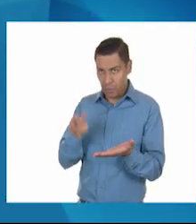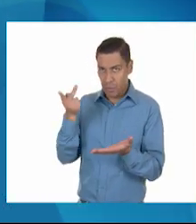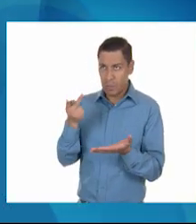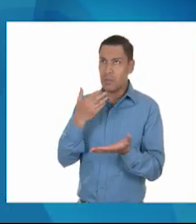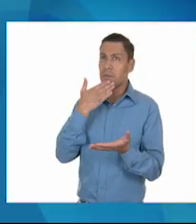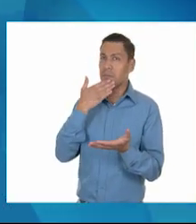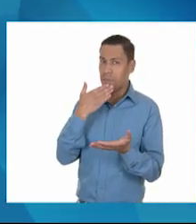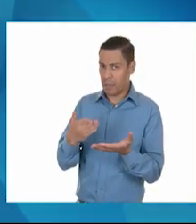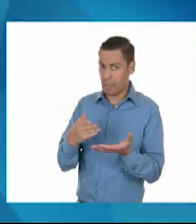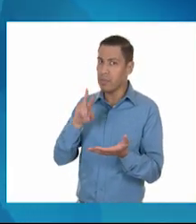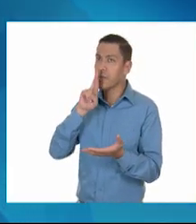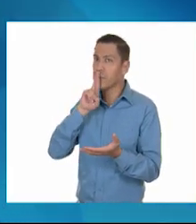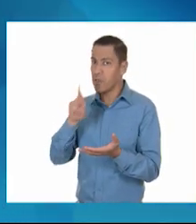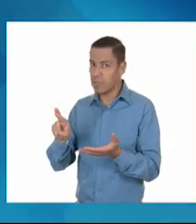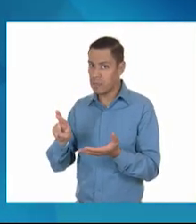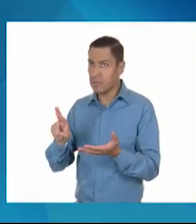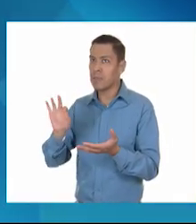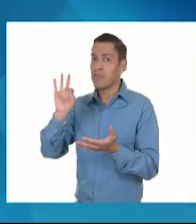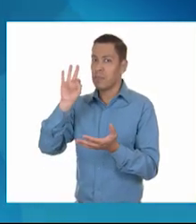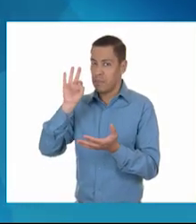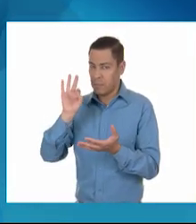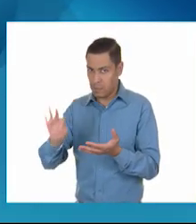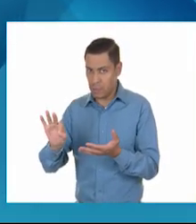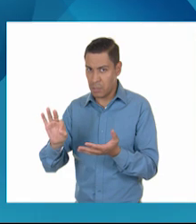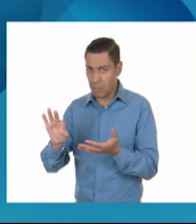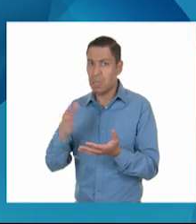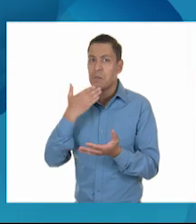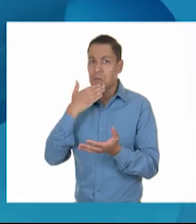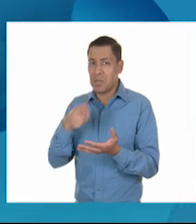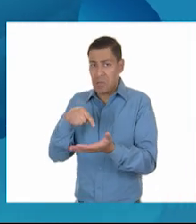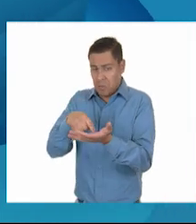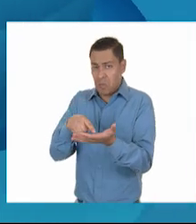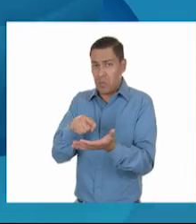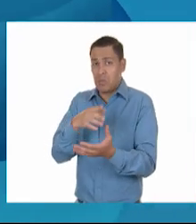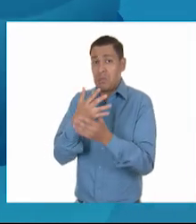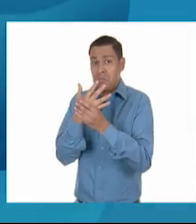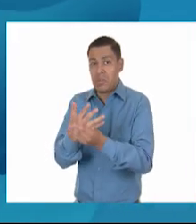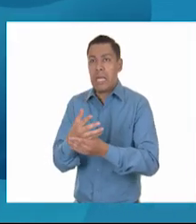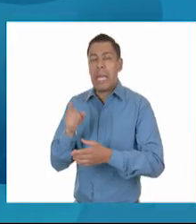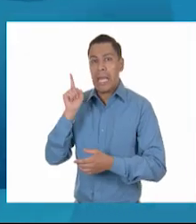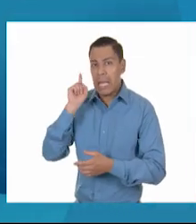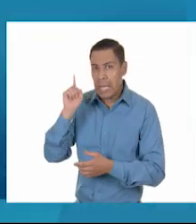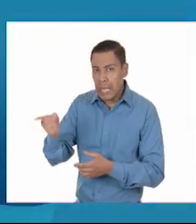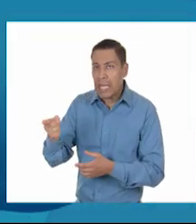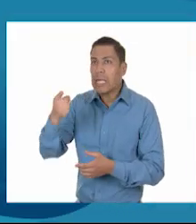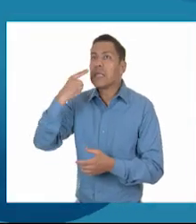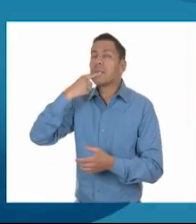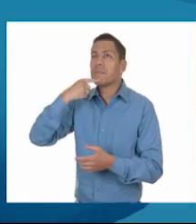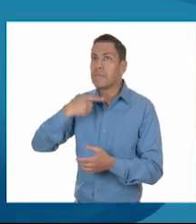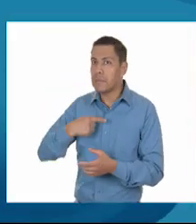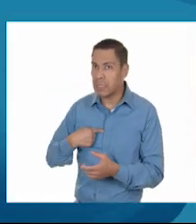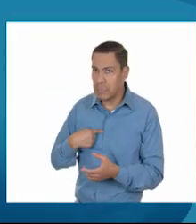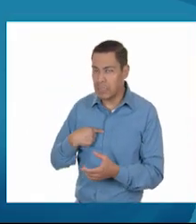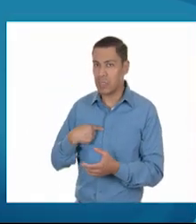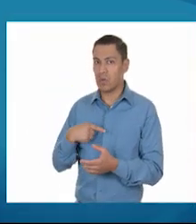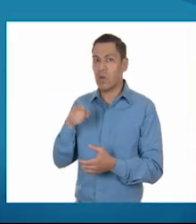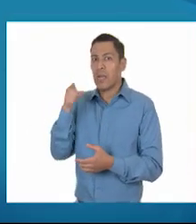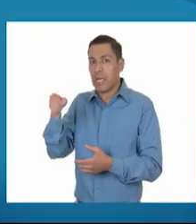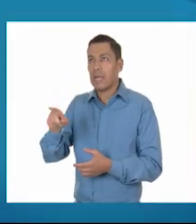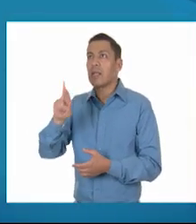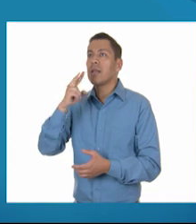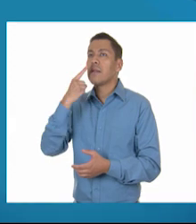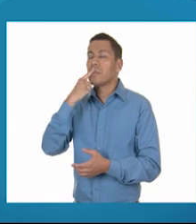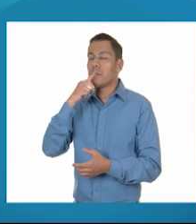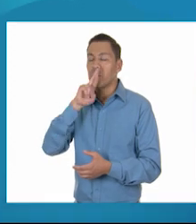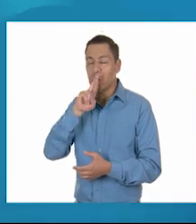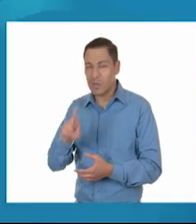también está la respuesta. Sí, y está en tercera persona y en pasado porque pusiste contestó y